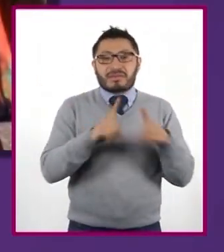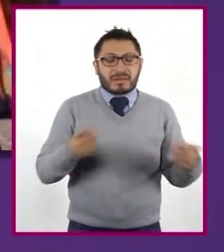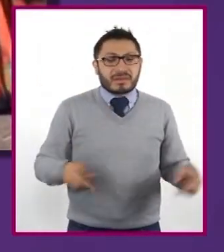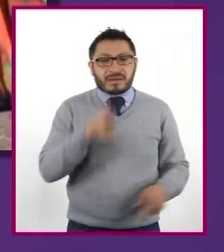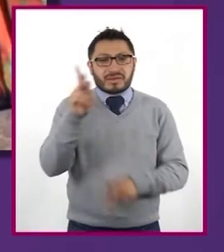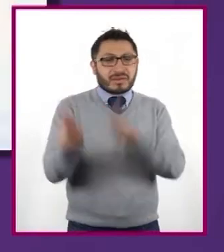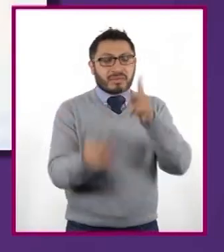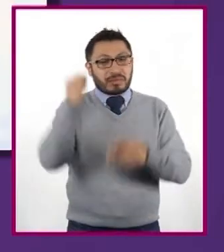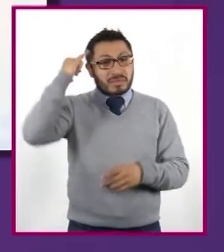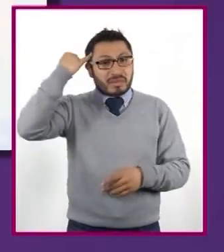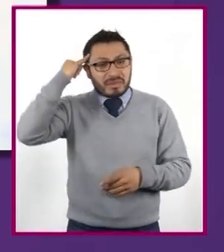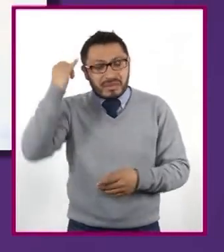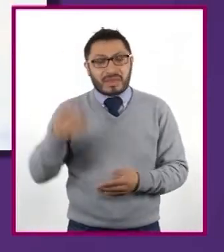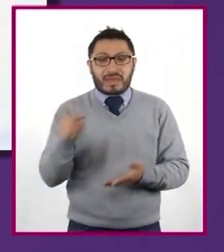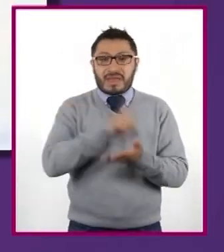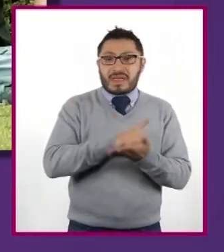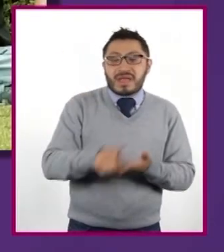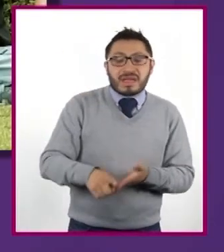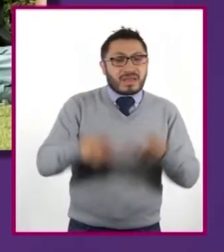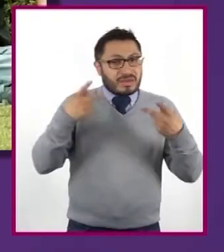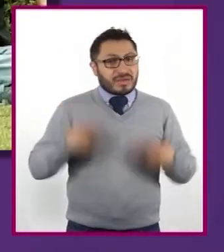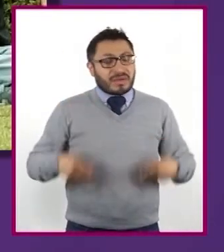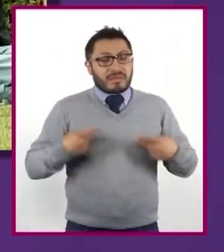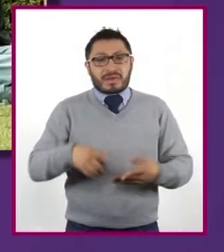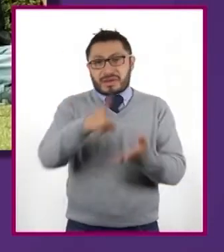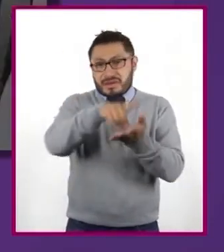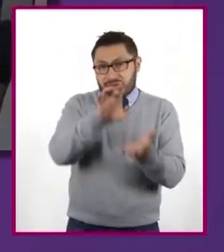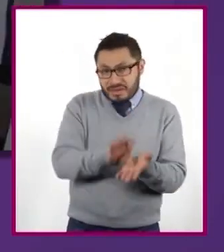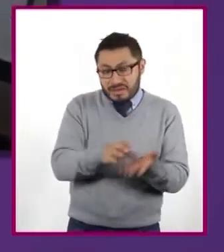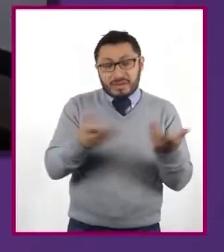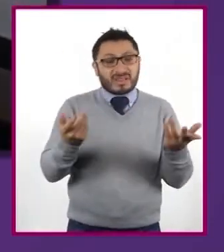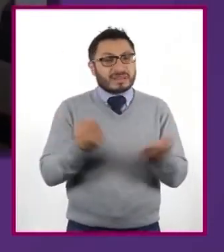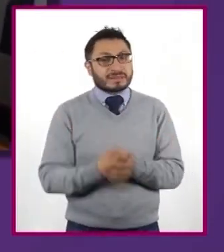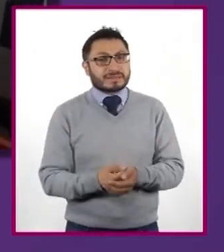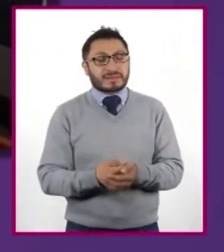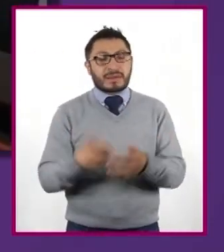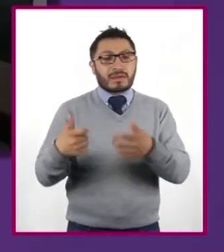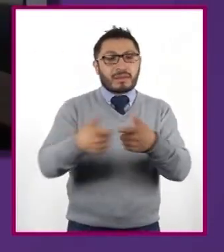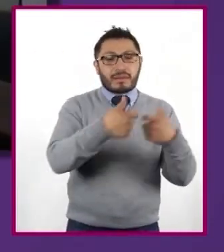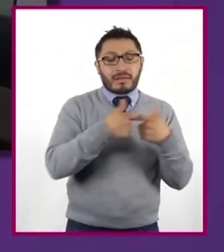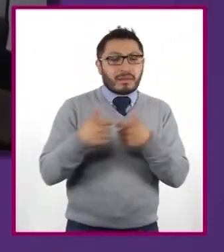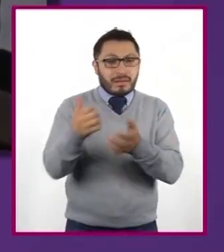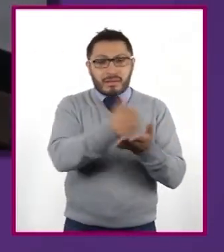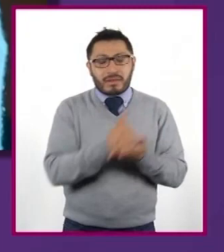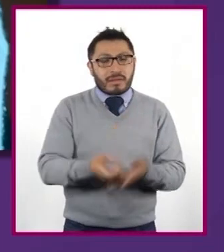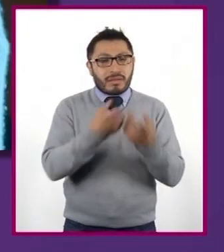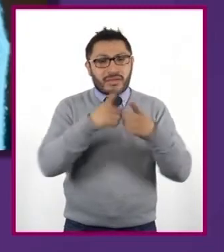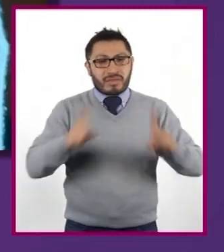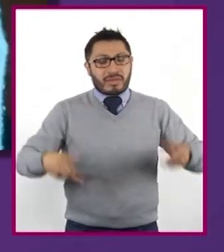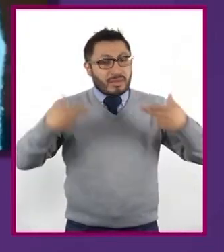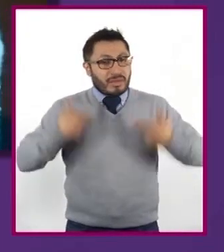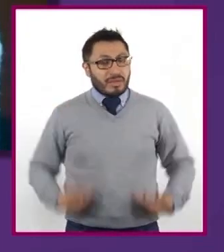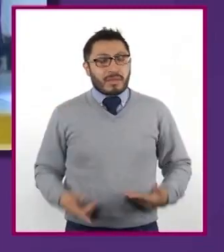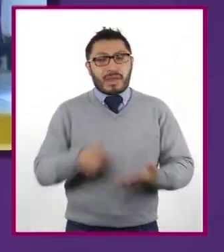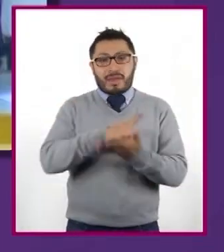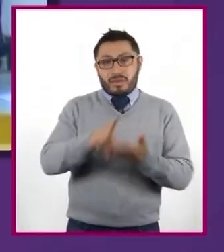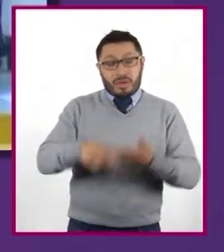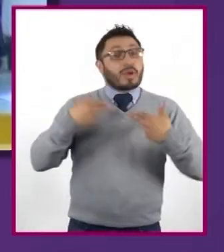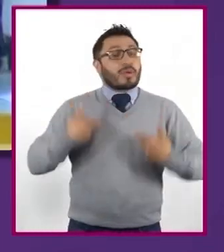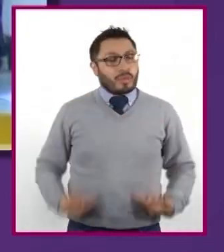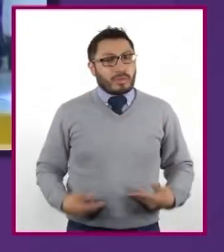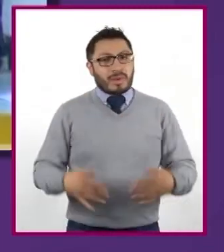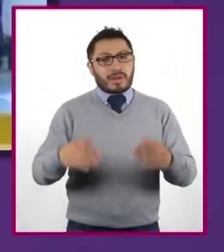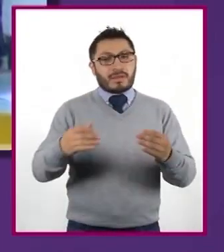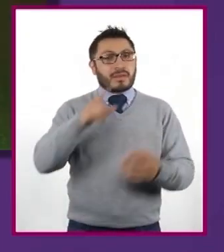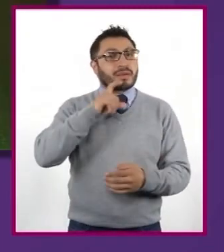pueblos indígenas, derechos de las personas con discapacidad, cooperación para el desarrollo humano, derechos humanos,